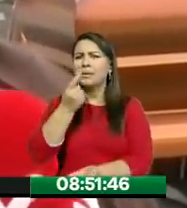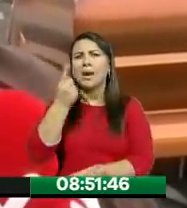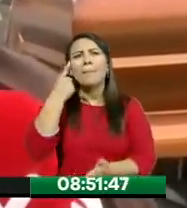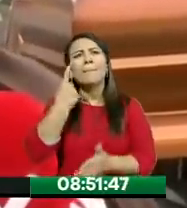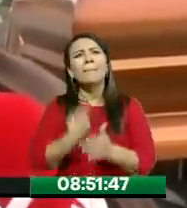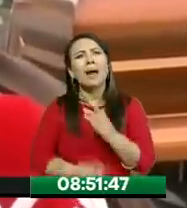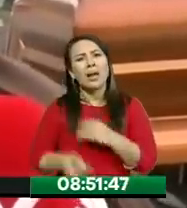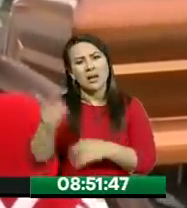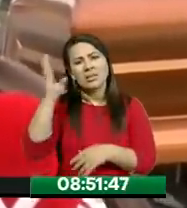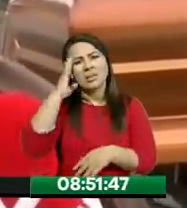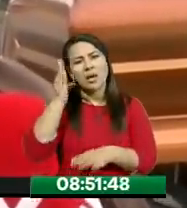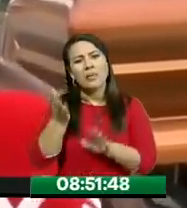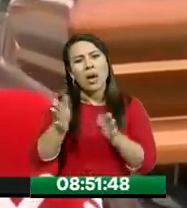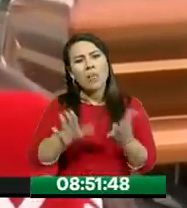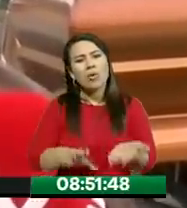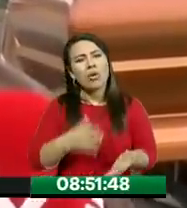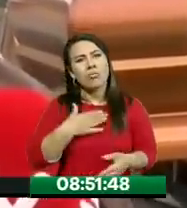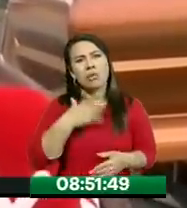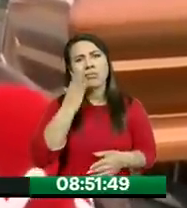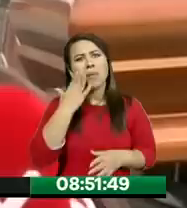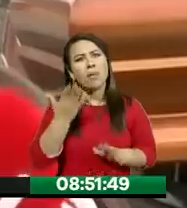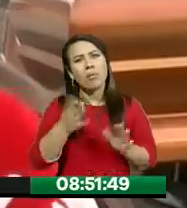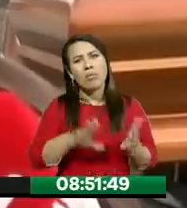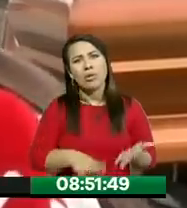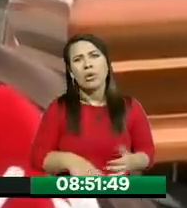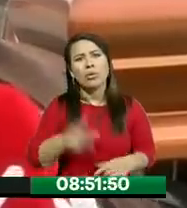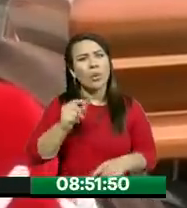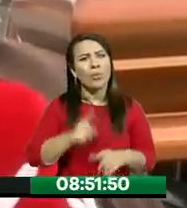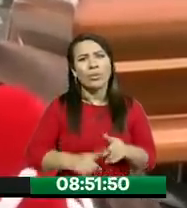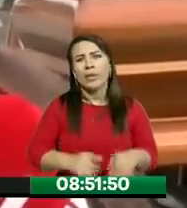del puerto principal. Veamos.